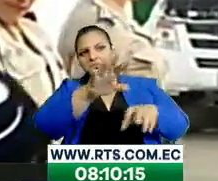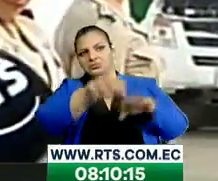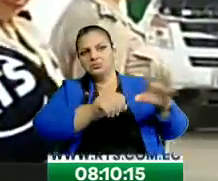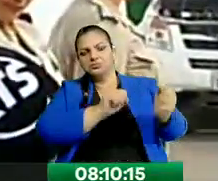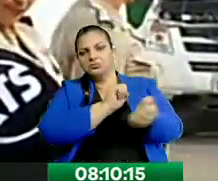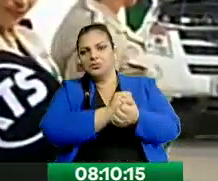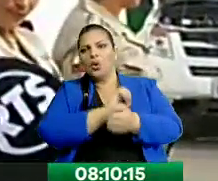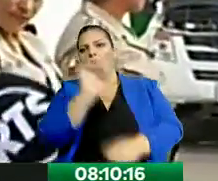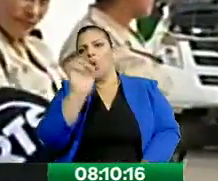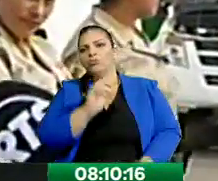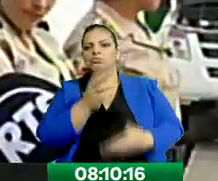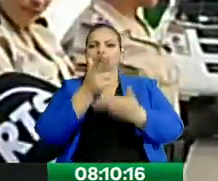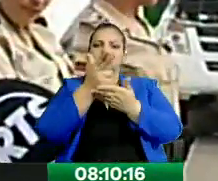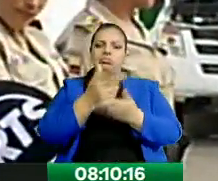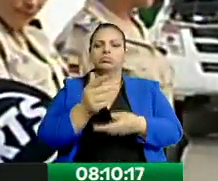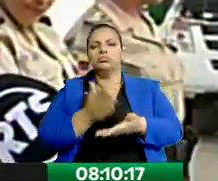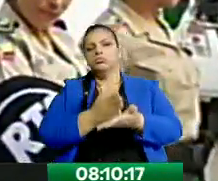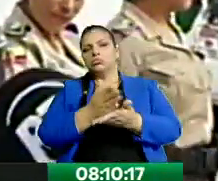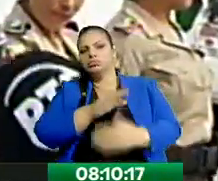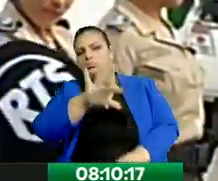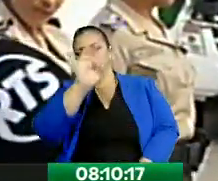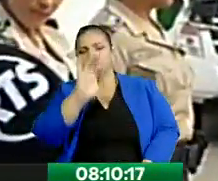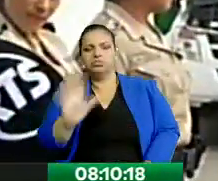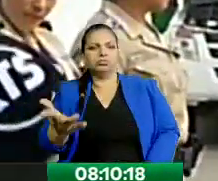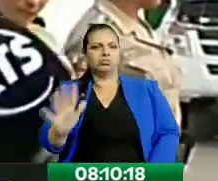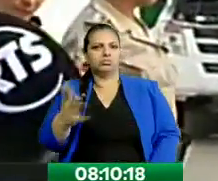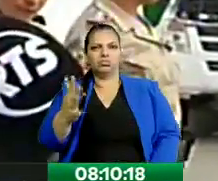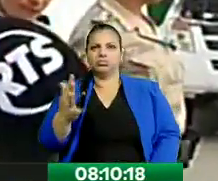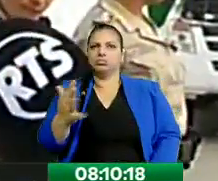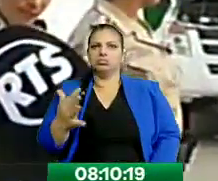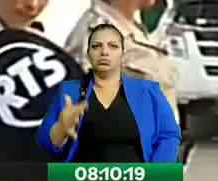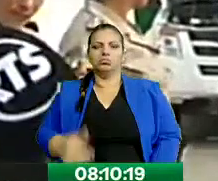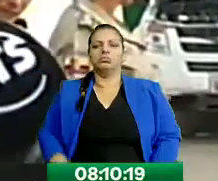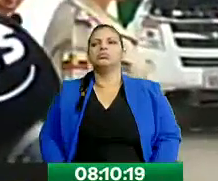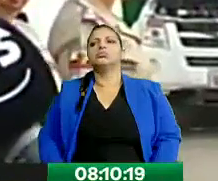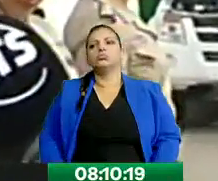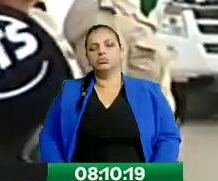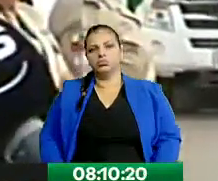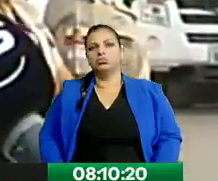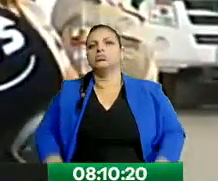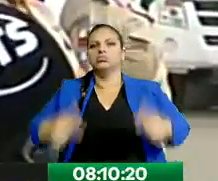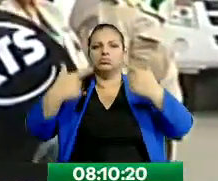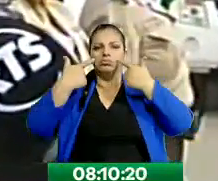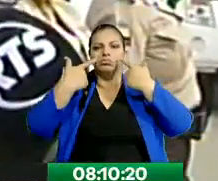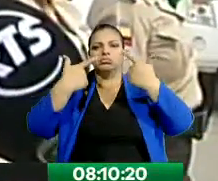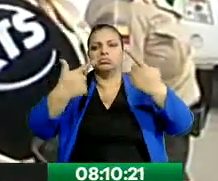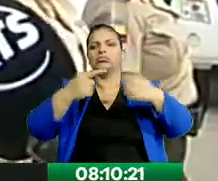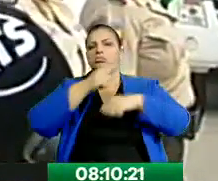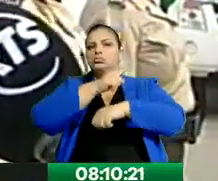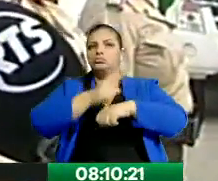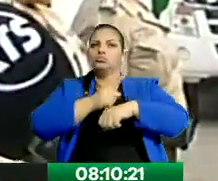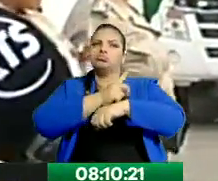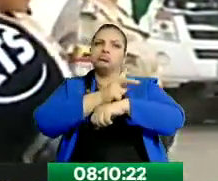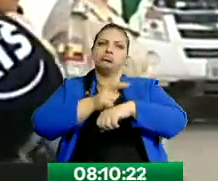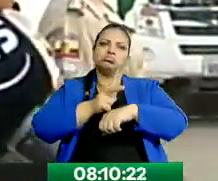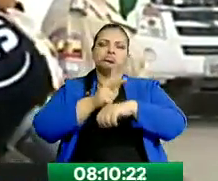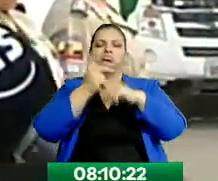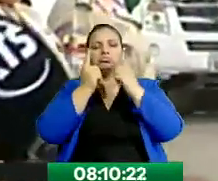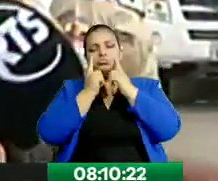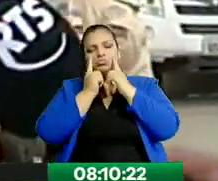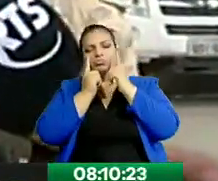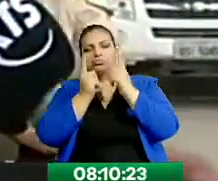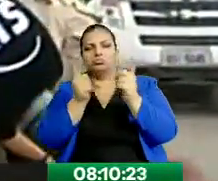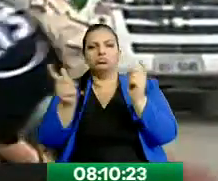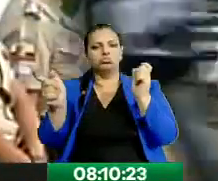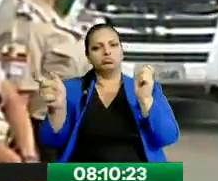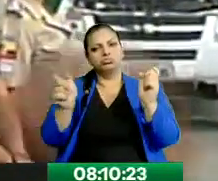pero vamos a continuar en el operativo hasta después de unas 2 horas. para tratar de detectar pues cualquier anomalía en cuanto tiene que